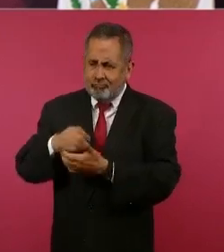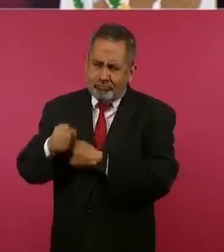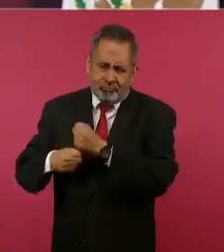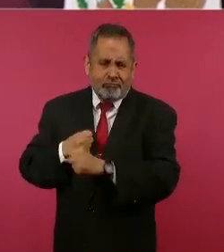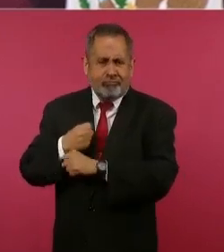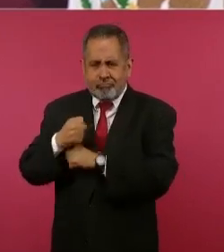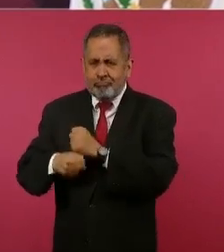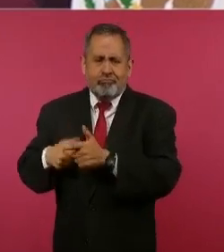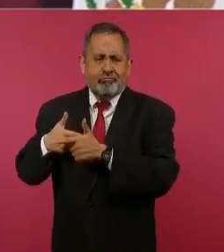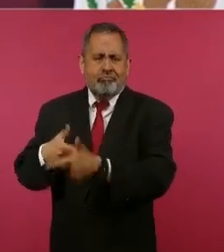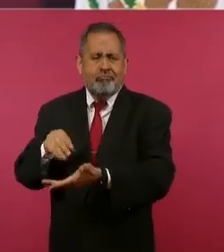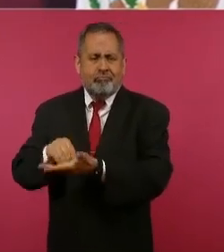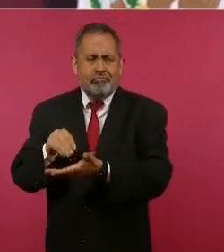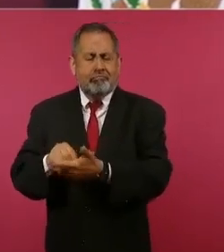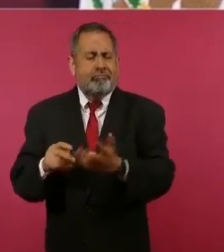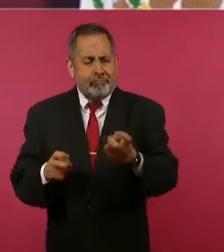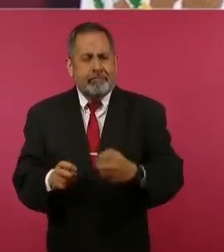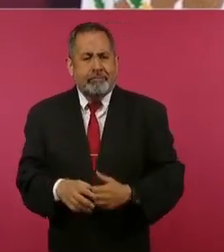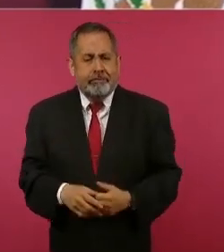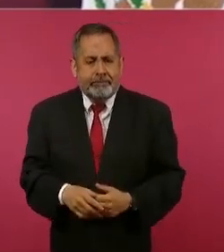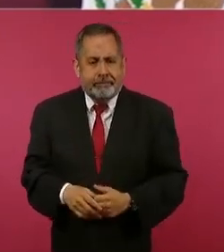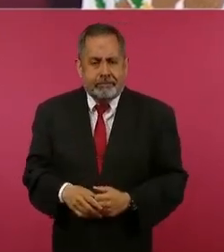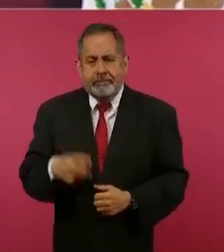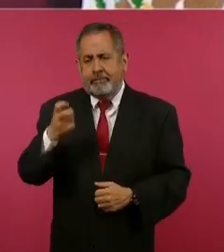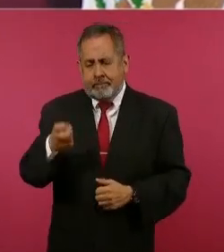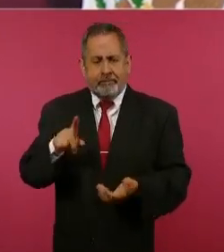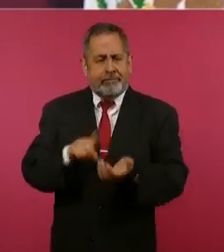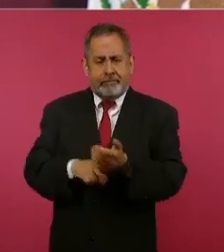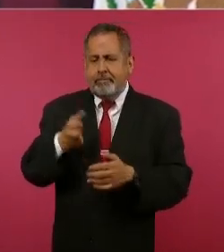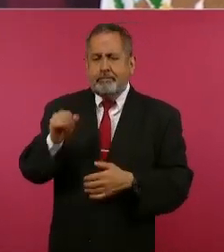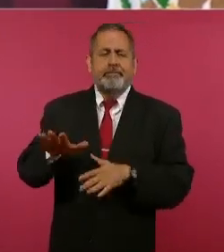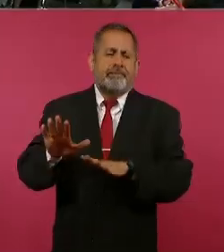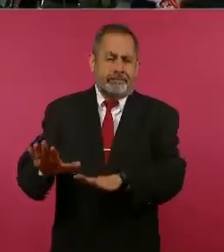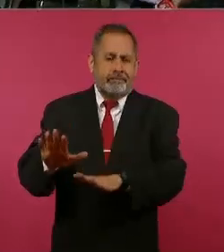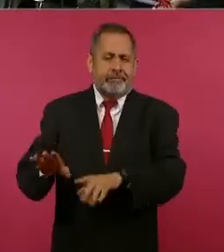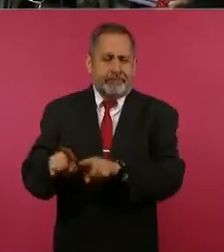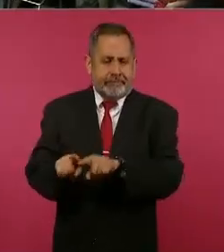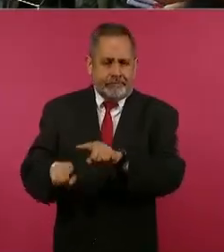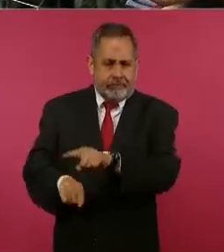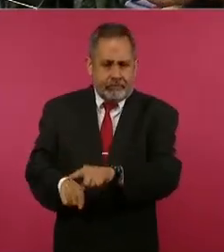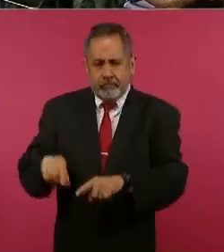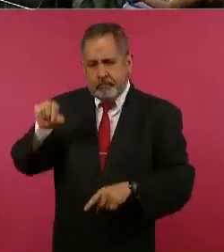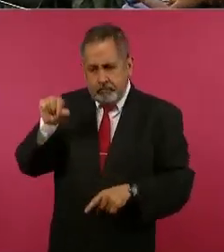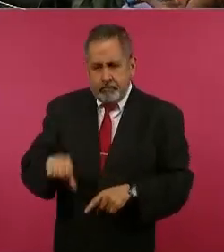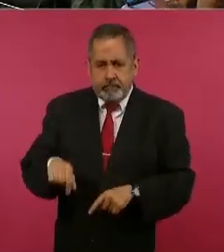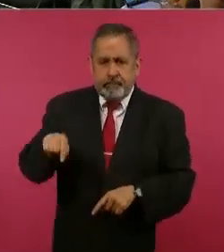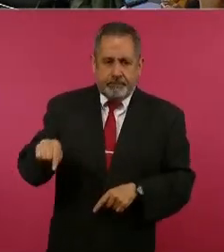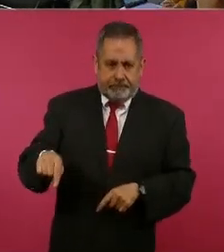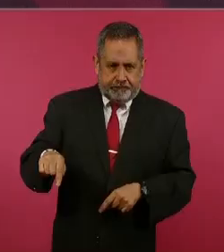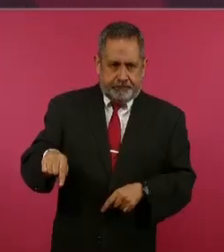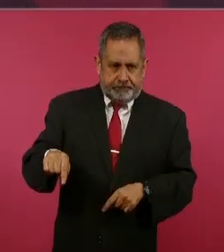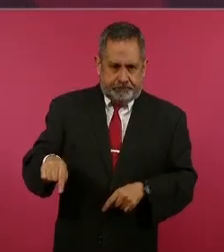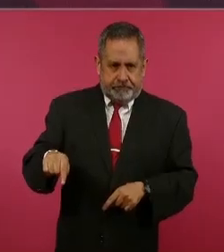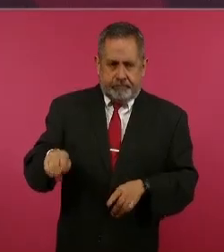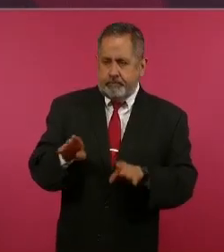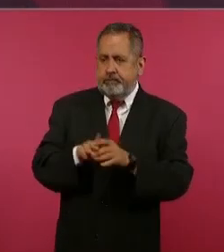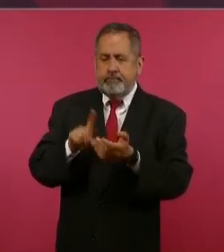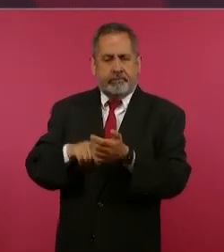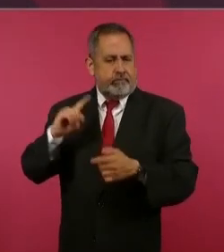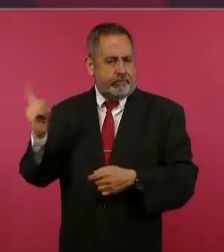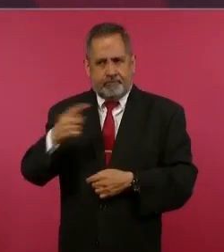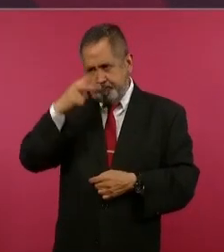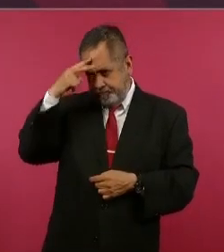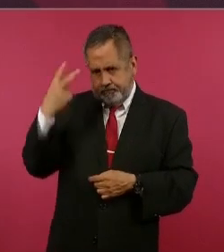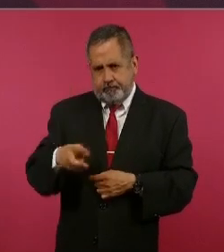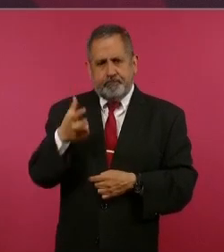siglos y es lo que forma parte hoy de lo que somos los